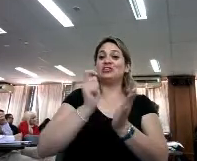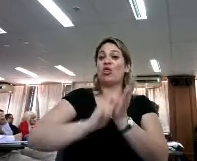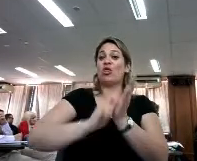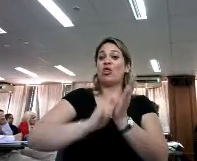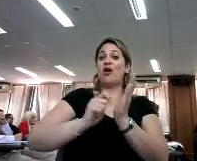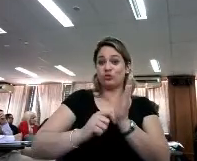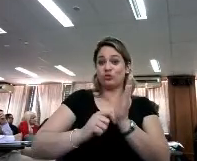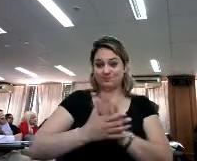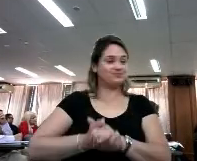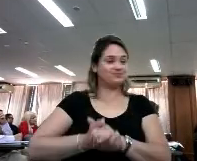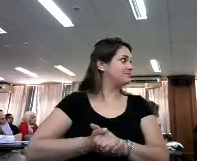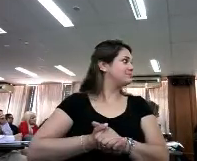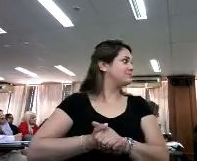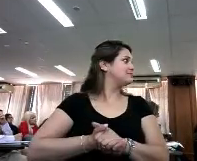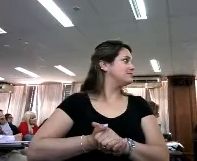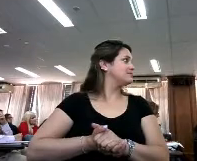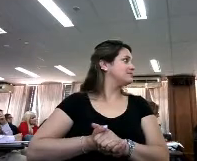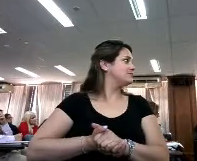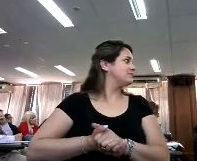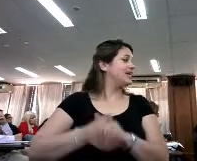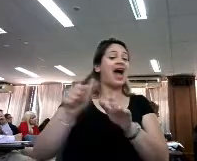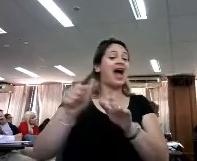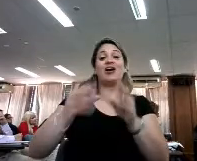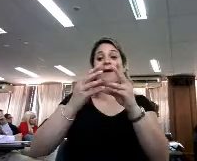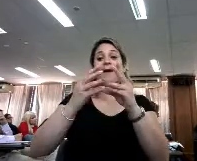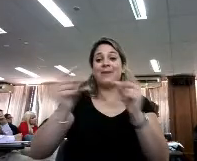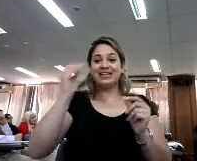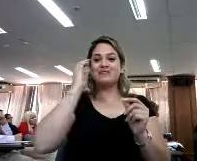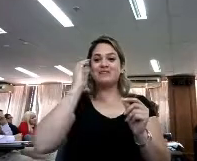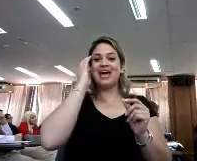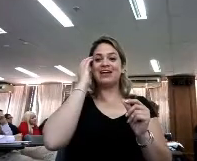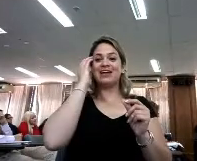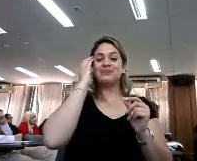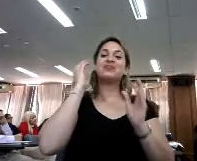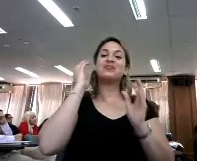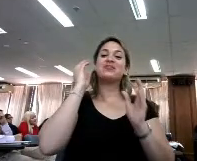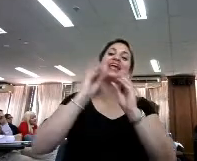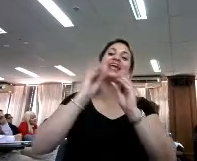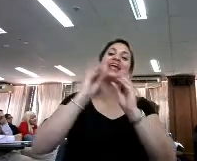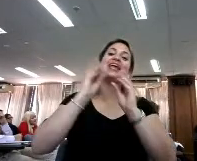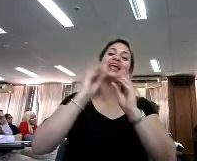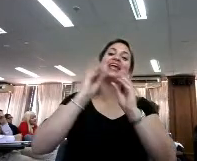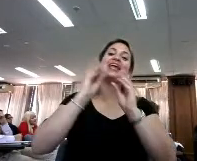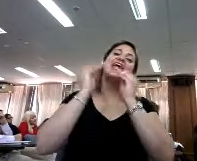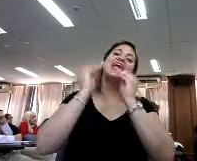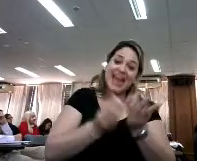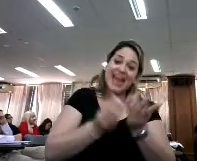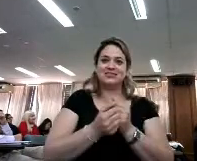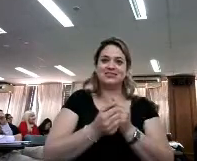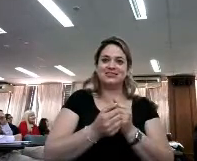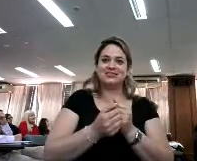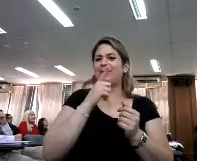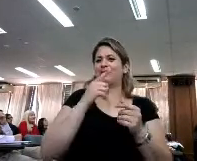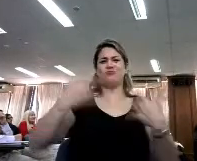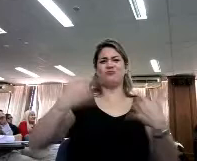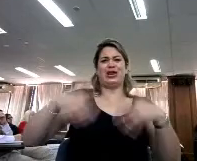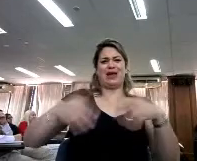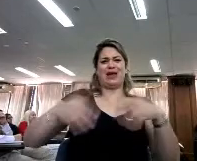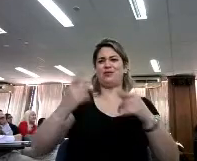Bueno, para terminar así en general, Estoy como flash. Bueno, ya